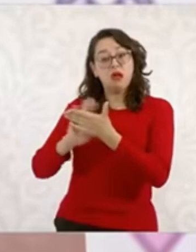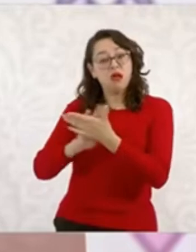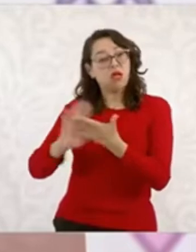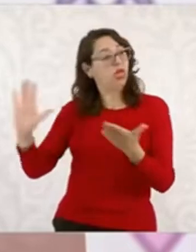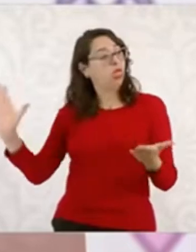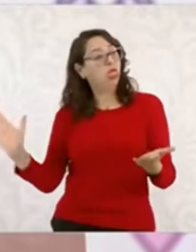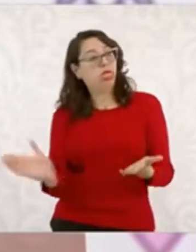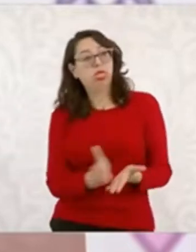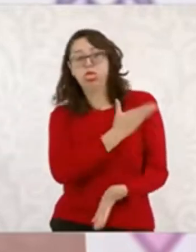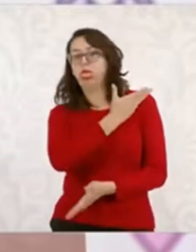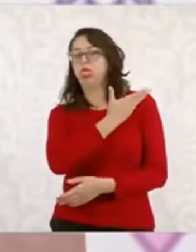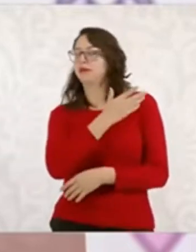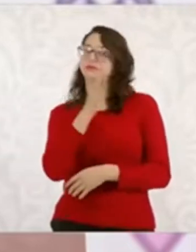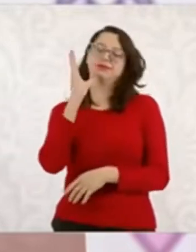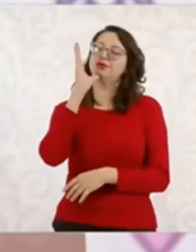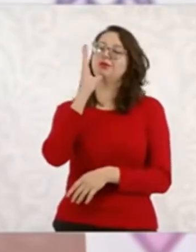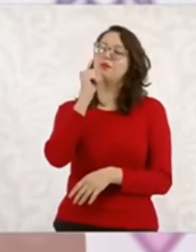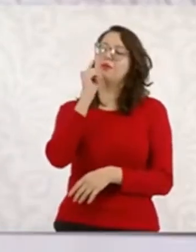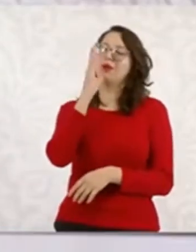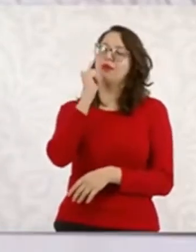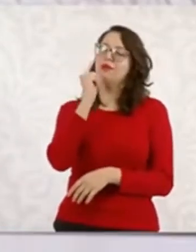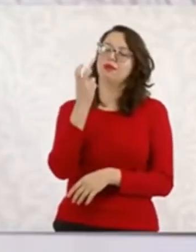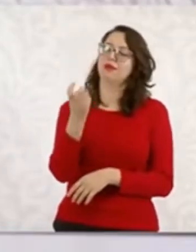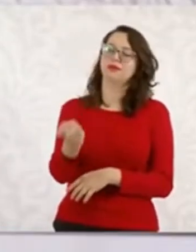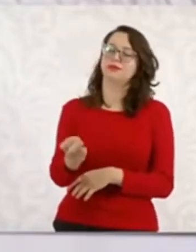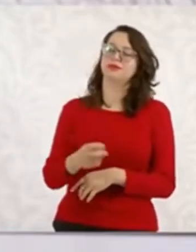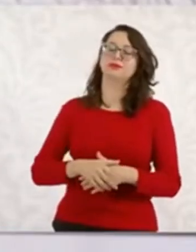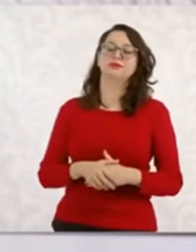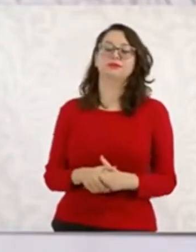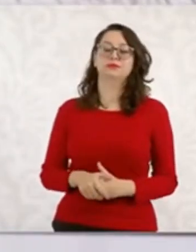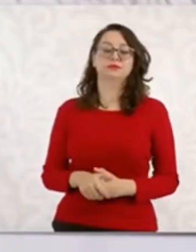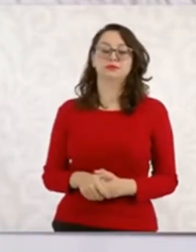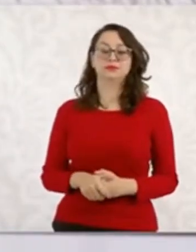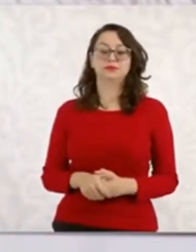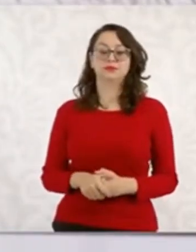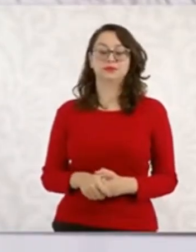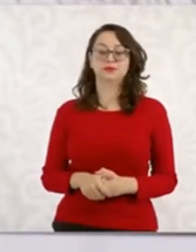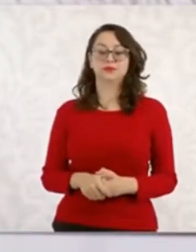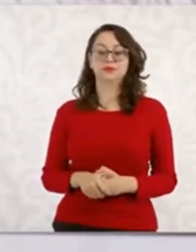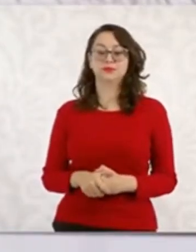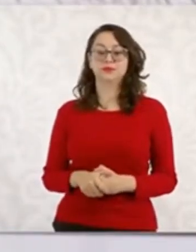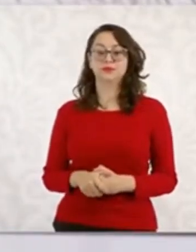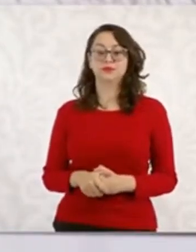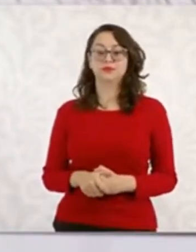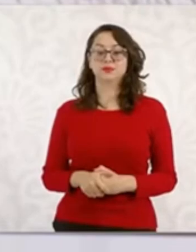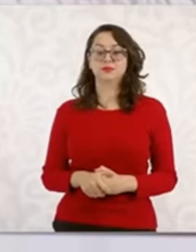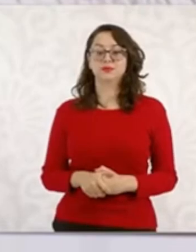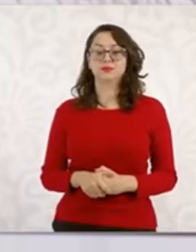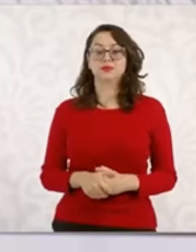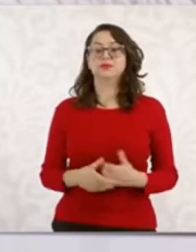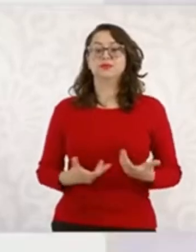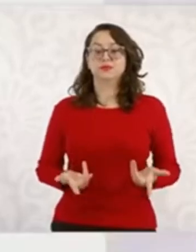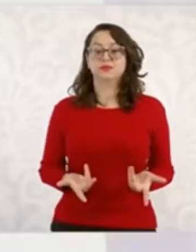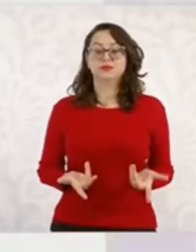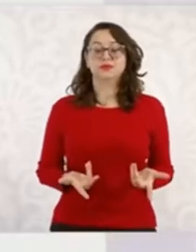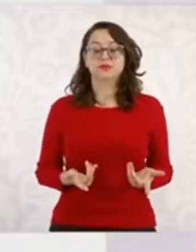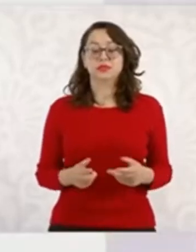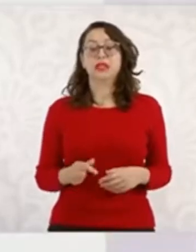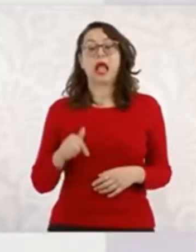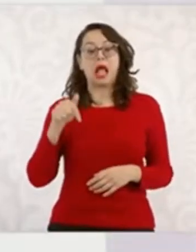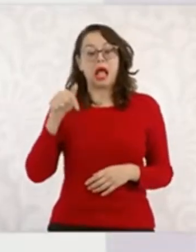Y particularmente está recordando aquí y en otros foros